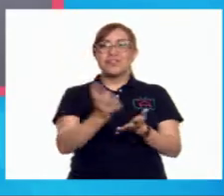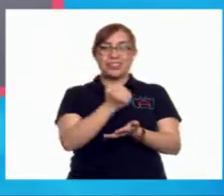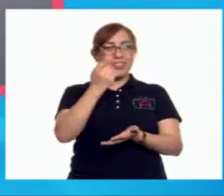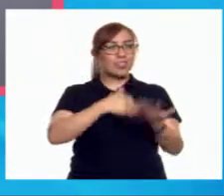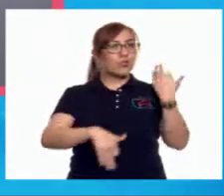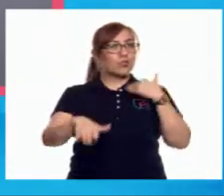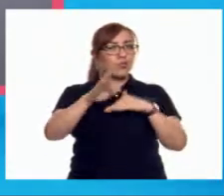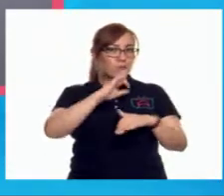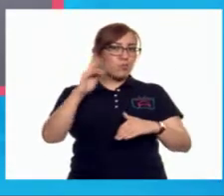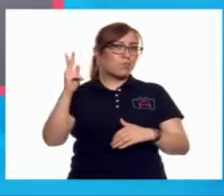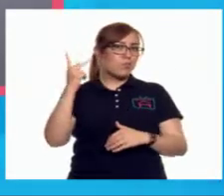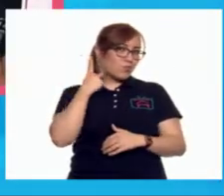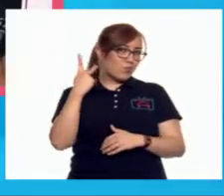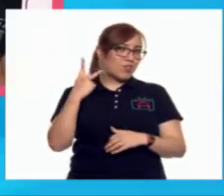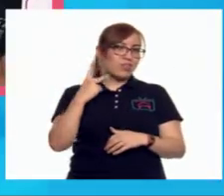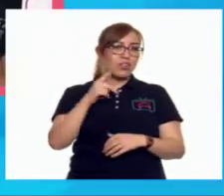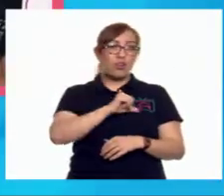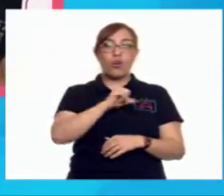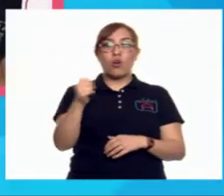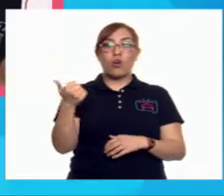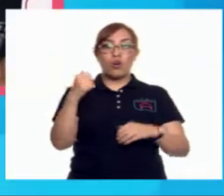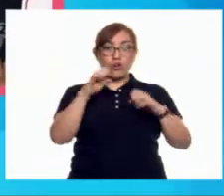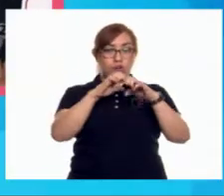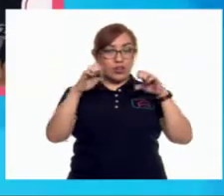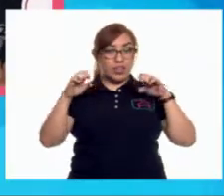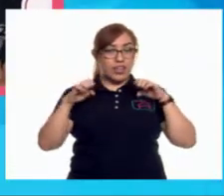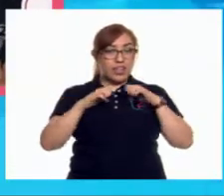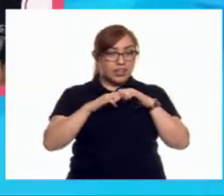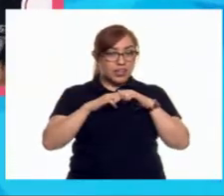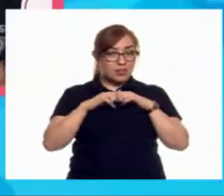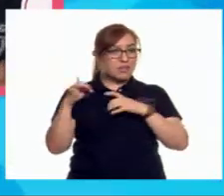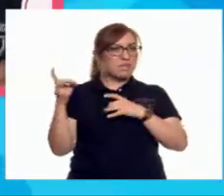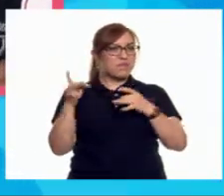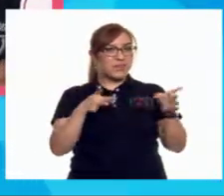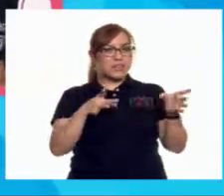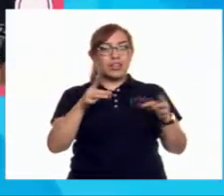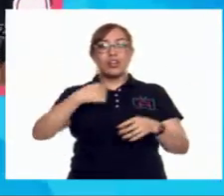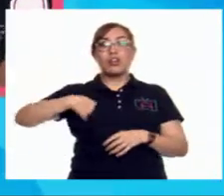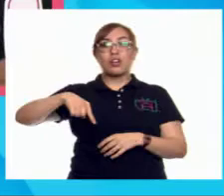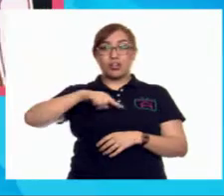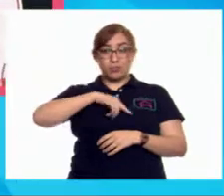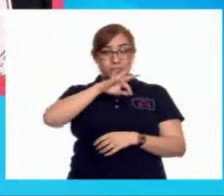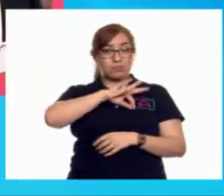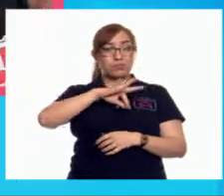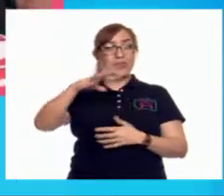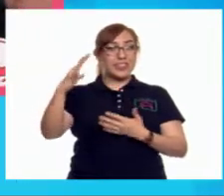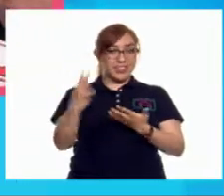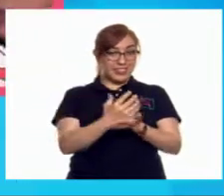contra equipos de otras ligas. Podemos ser campeones y agregar más trofeos.